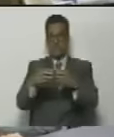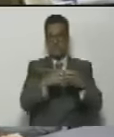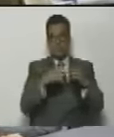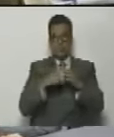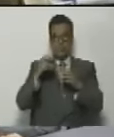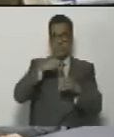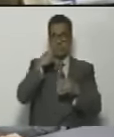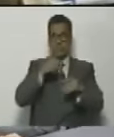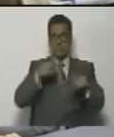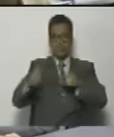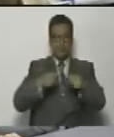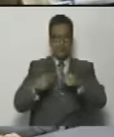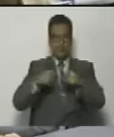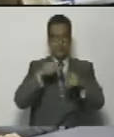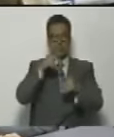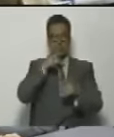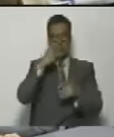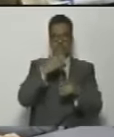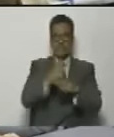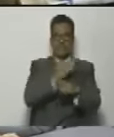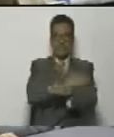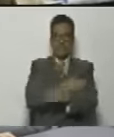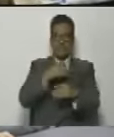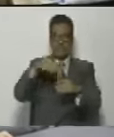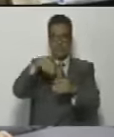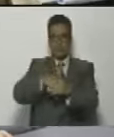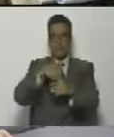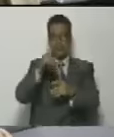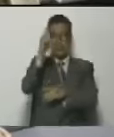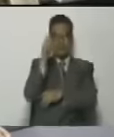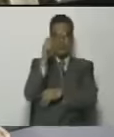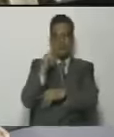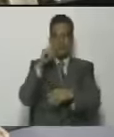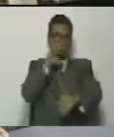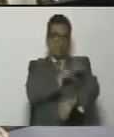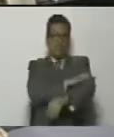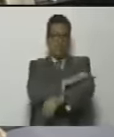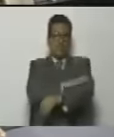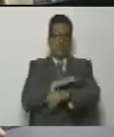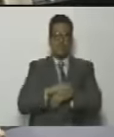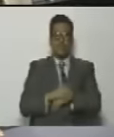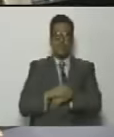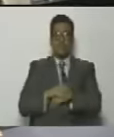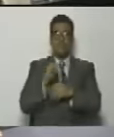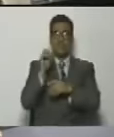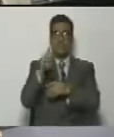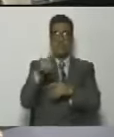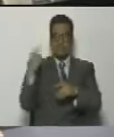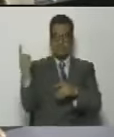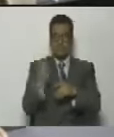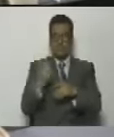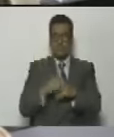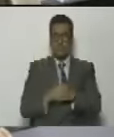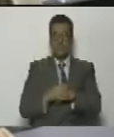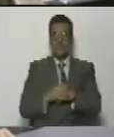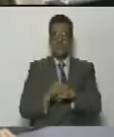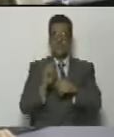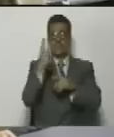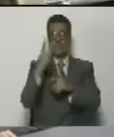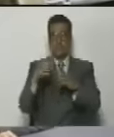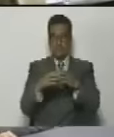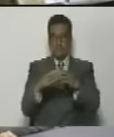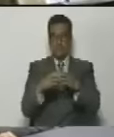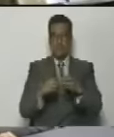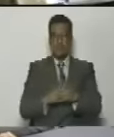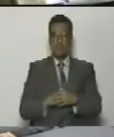políticos, movimientos políticos, precandidatos presidenciales, diputados de la oposición, asistieron a la primera